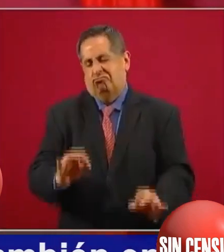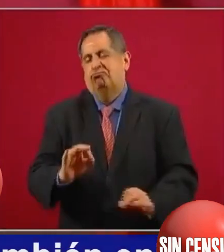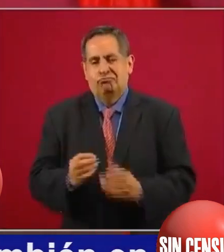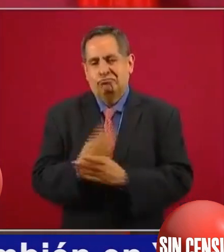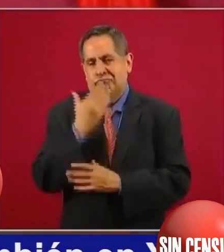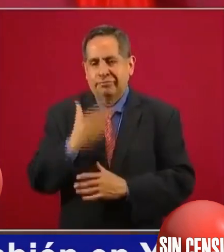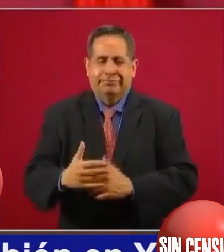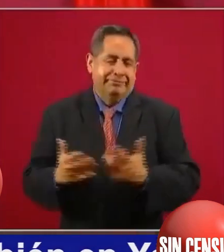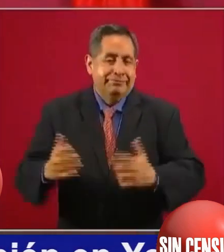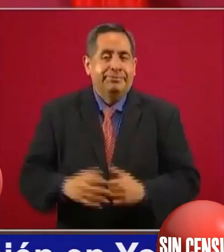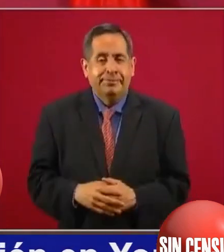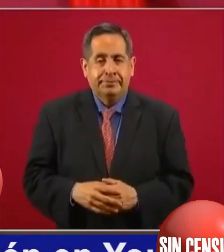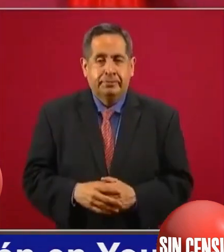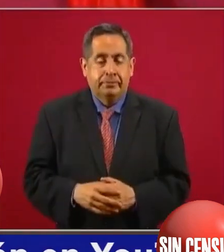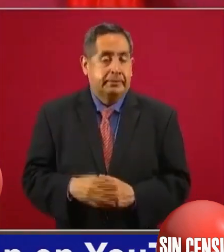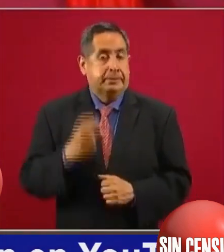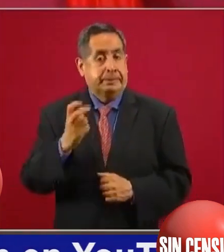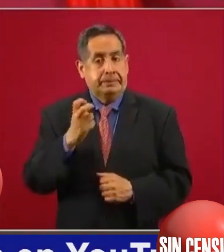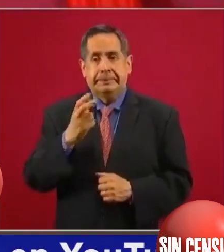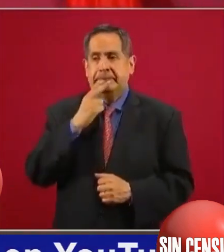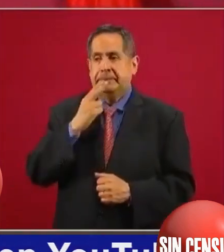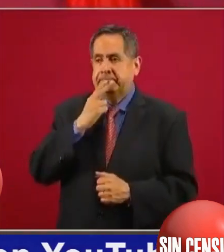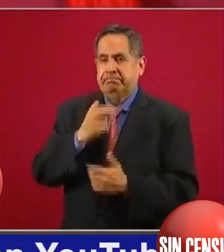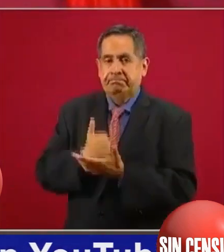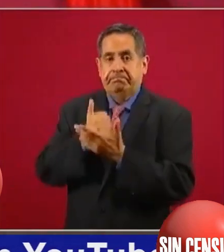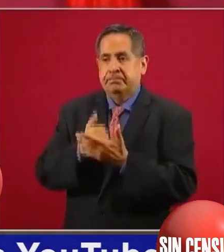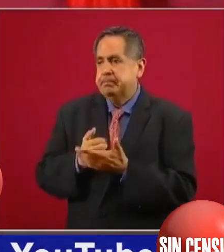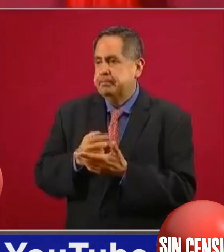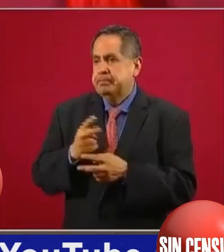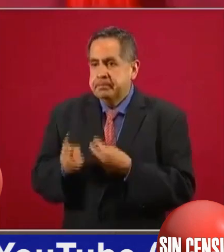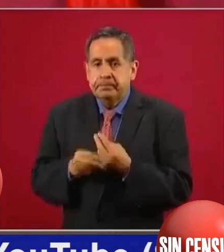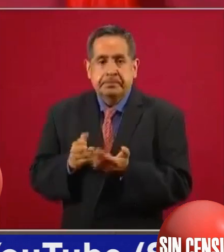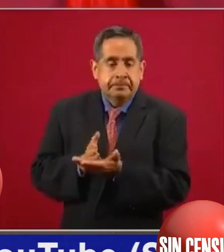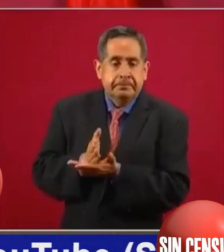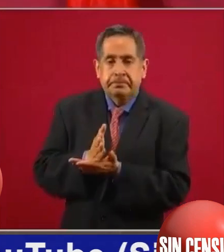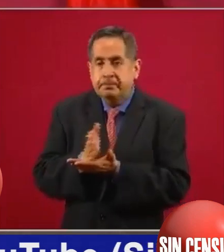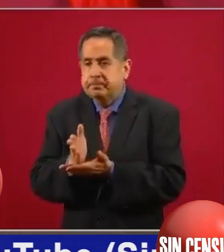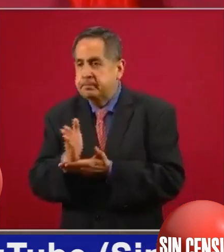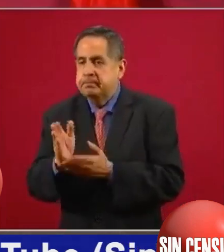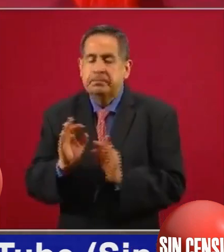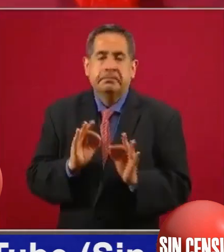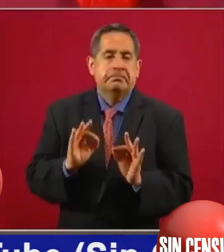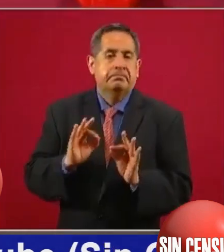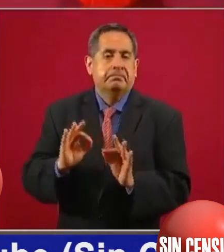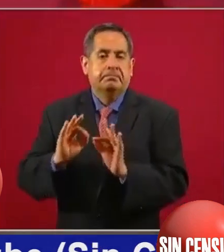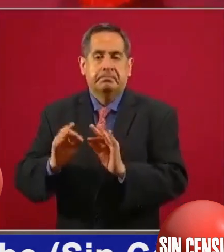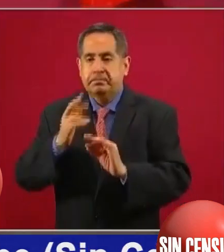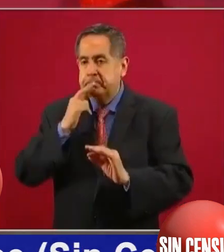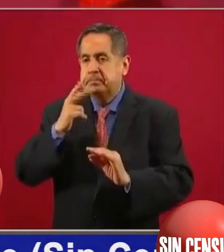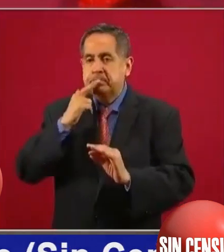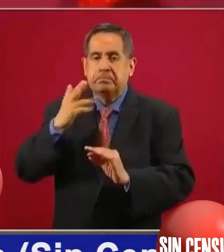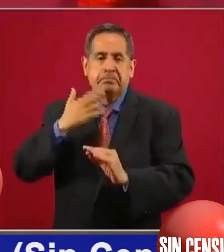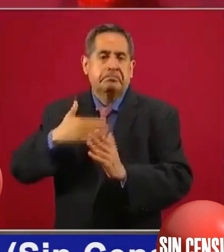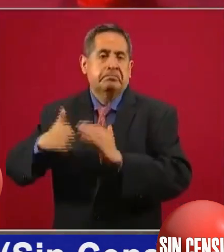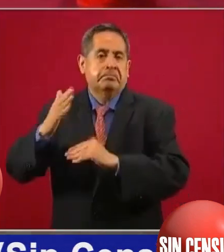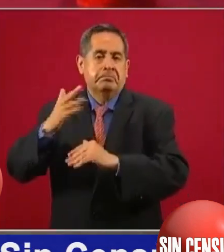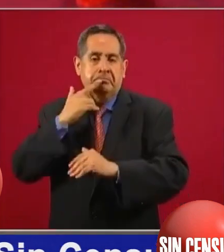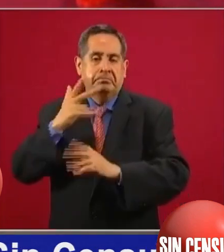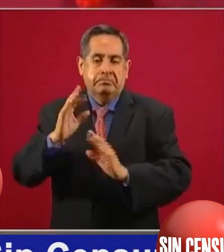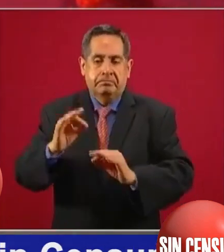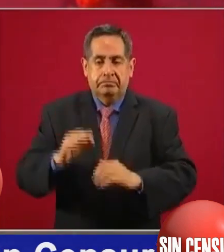Entonces, eso nos está permitiendo que se vaya saliendo, ¿no?, adelante. Entonces,